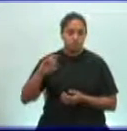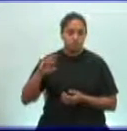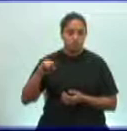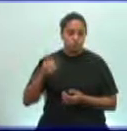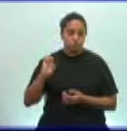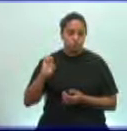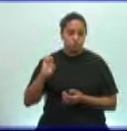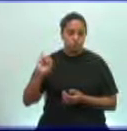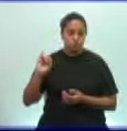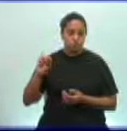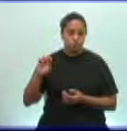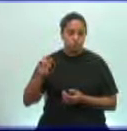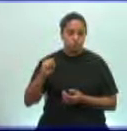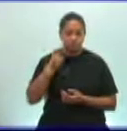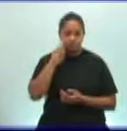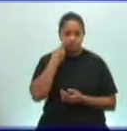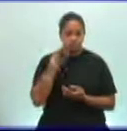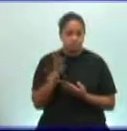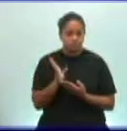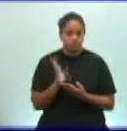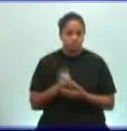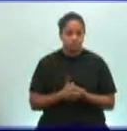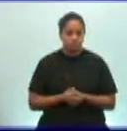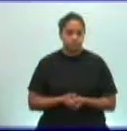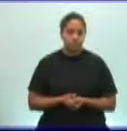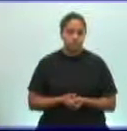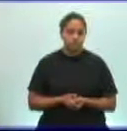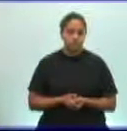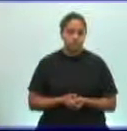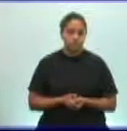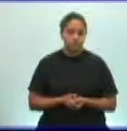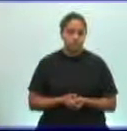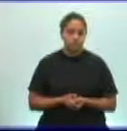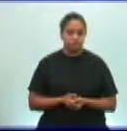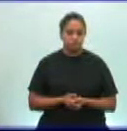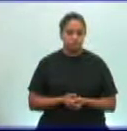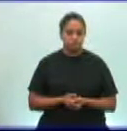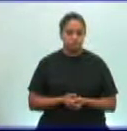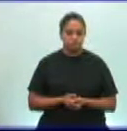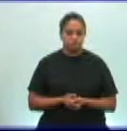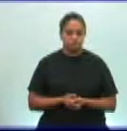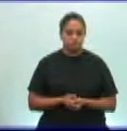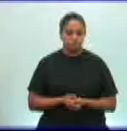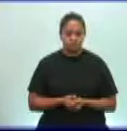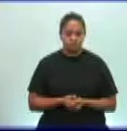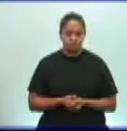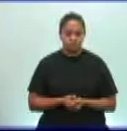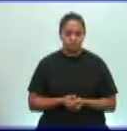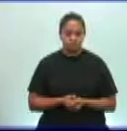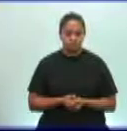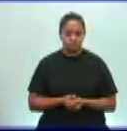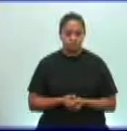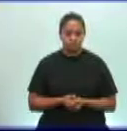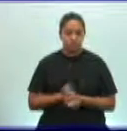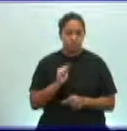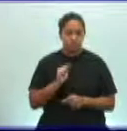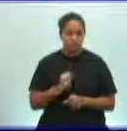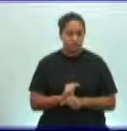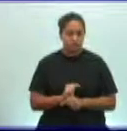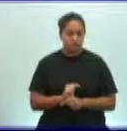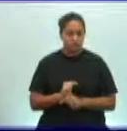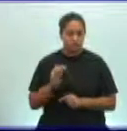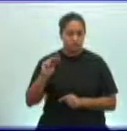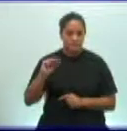u, pero, más, sino, aunque, sin embargo y no obstante. Fíjense que en este caso más